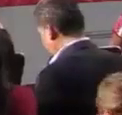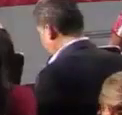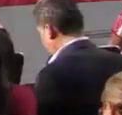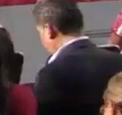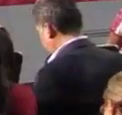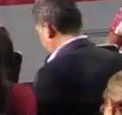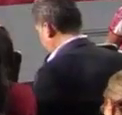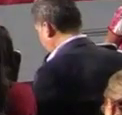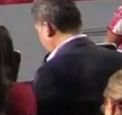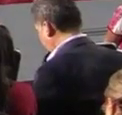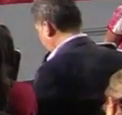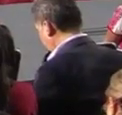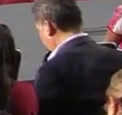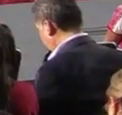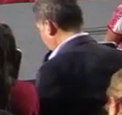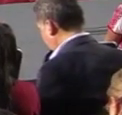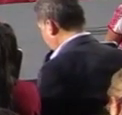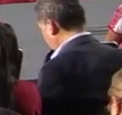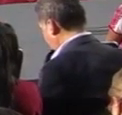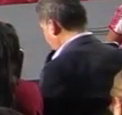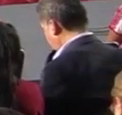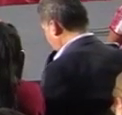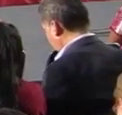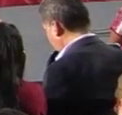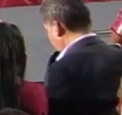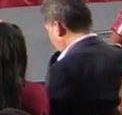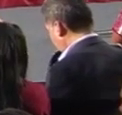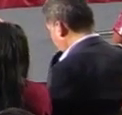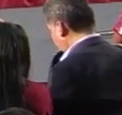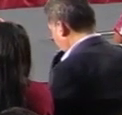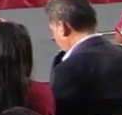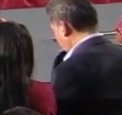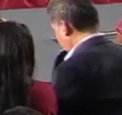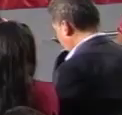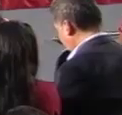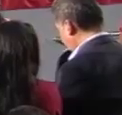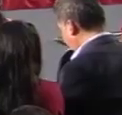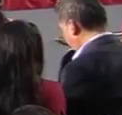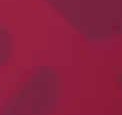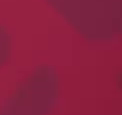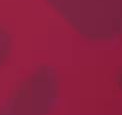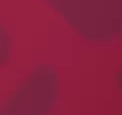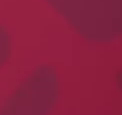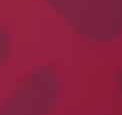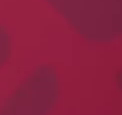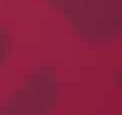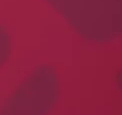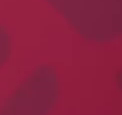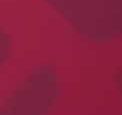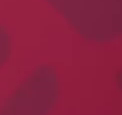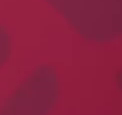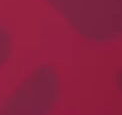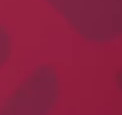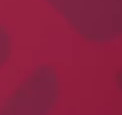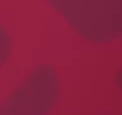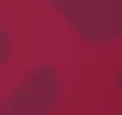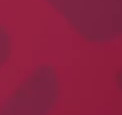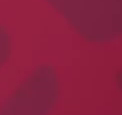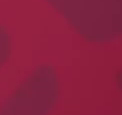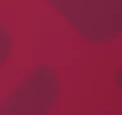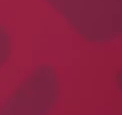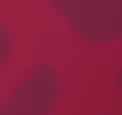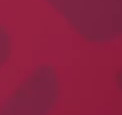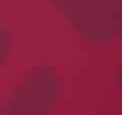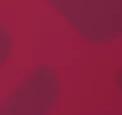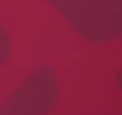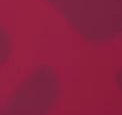Hay una ley, hay un procedimiento, porque si no, entonces, pues se cae